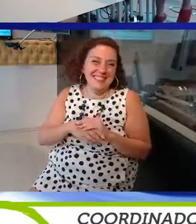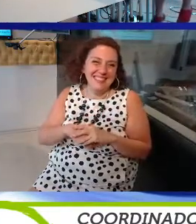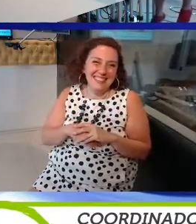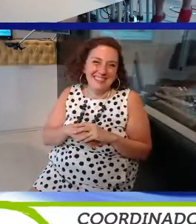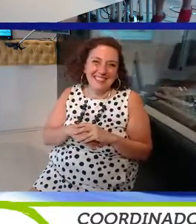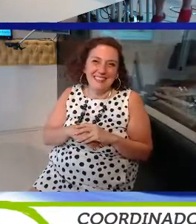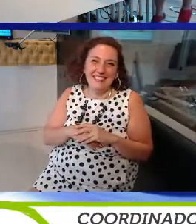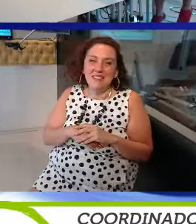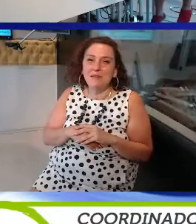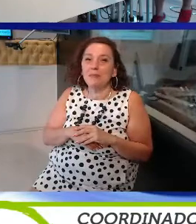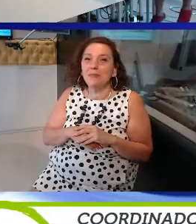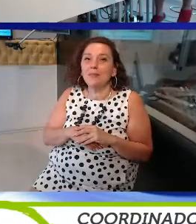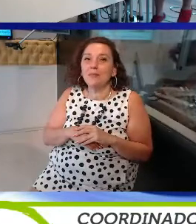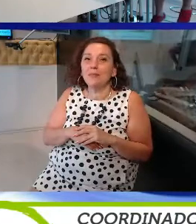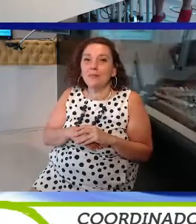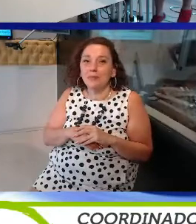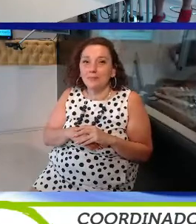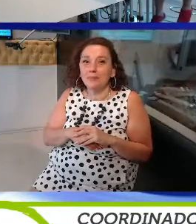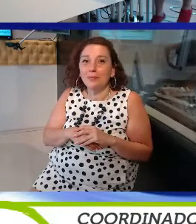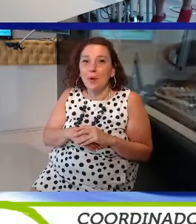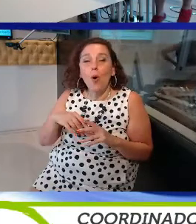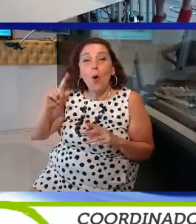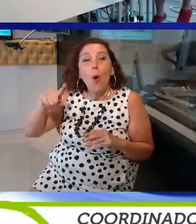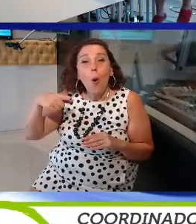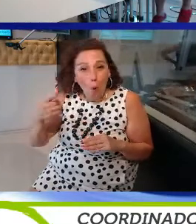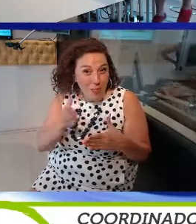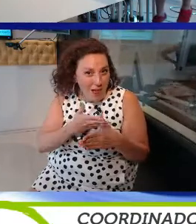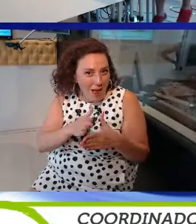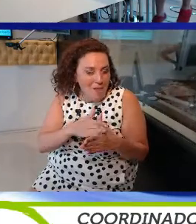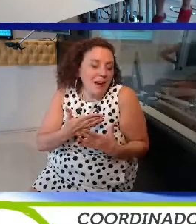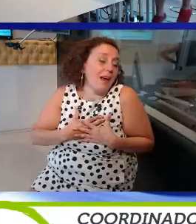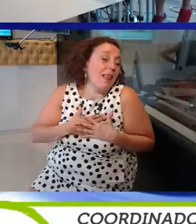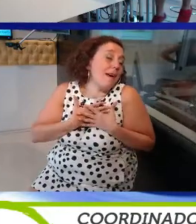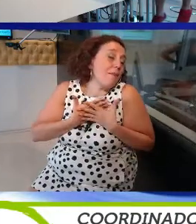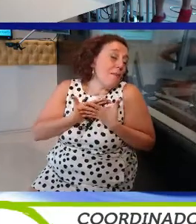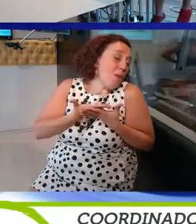se formó. No le puedo contar, Diego. Que se formó otra pareja de amor.